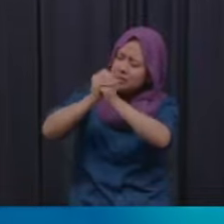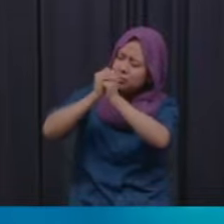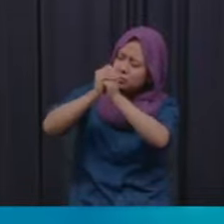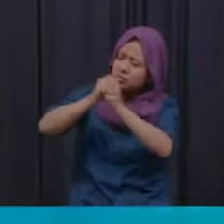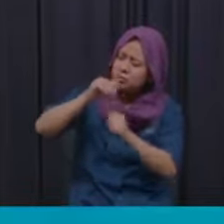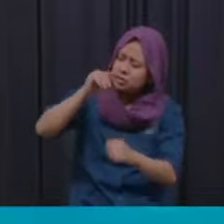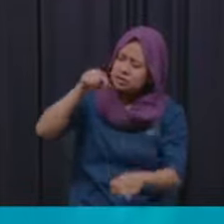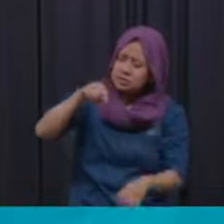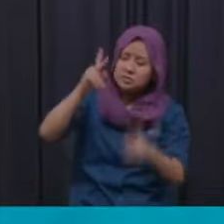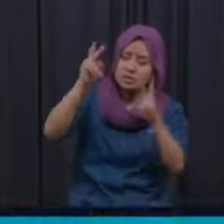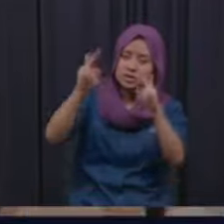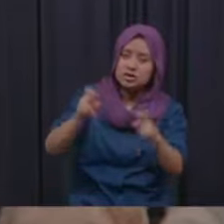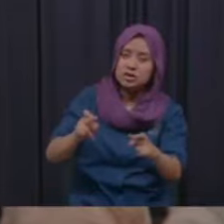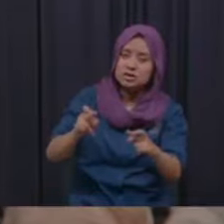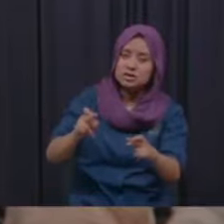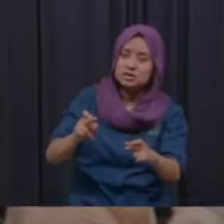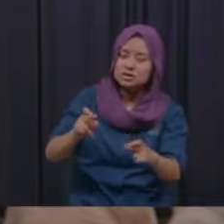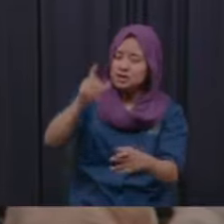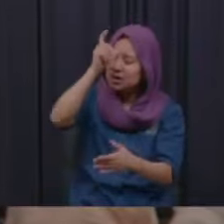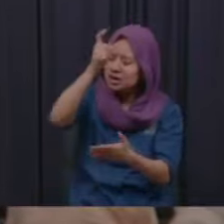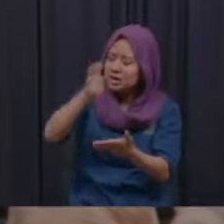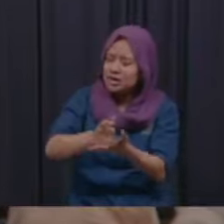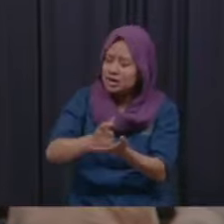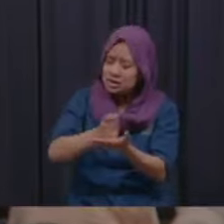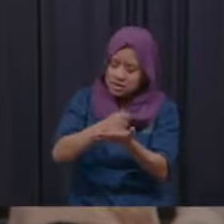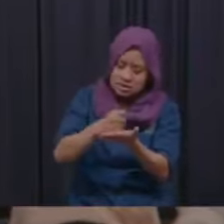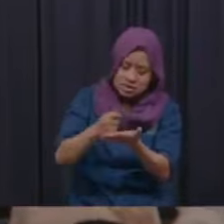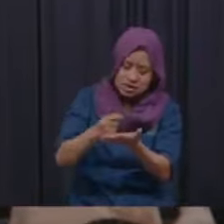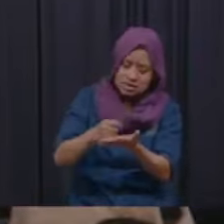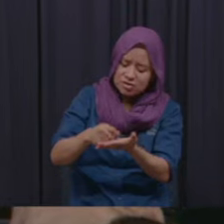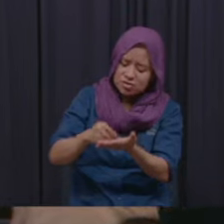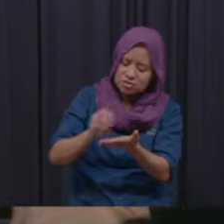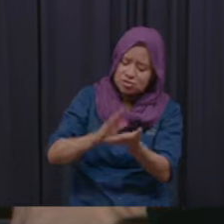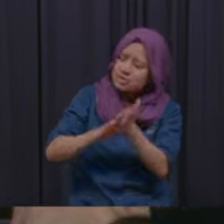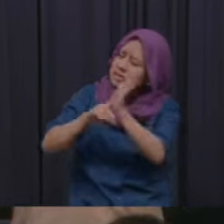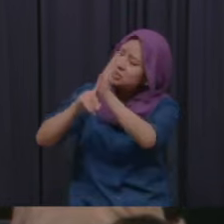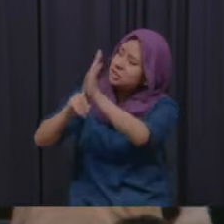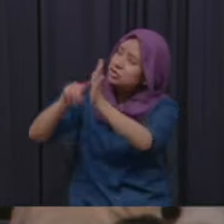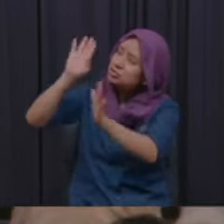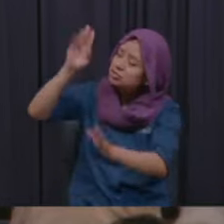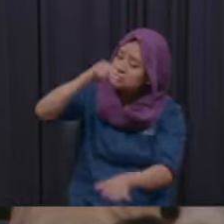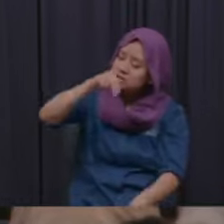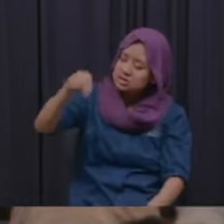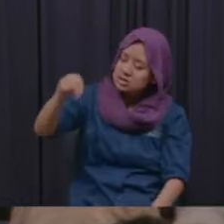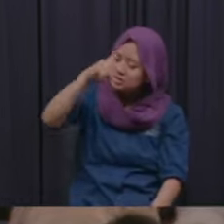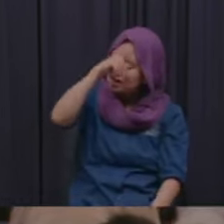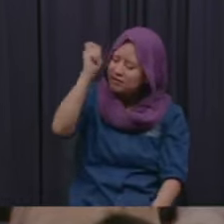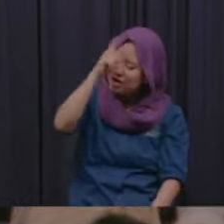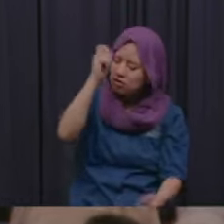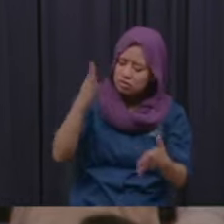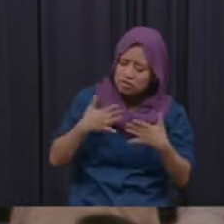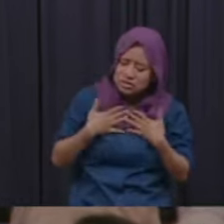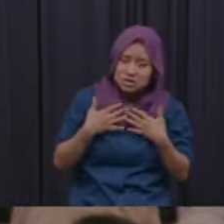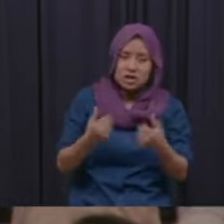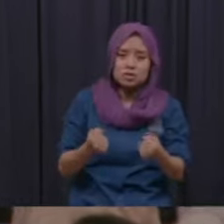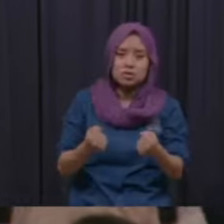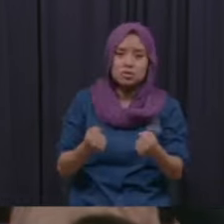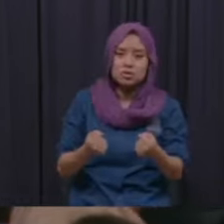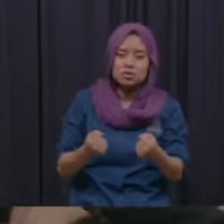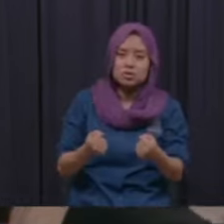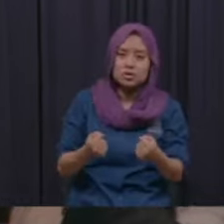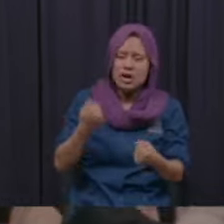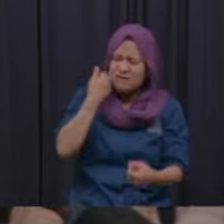que confiadamente han escrito estas peticiones, por trabajo, por salud, por